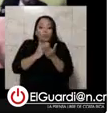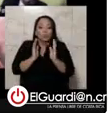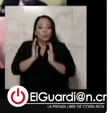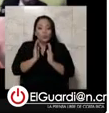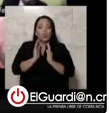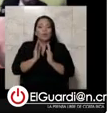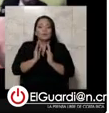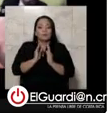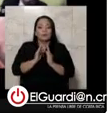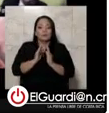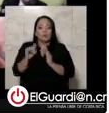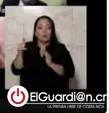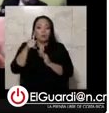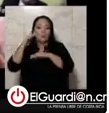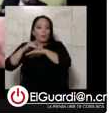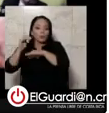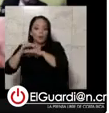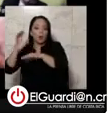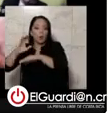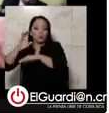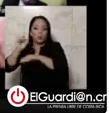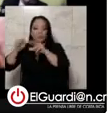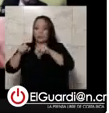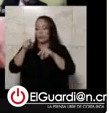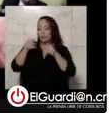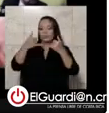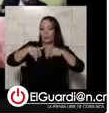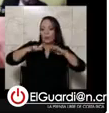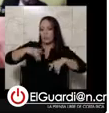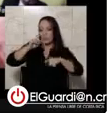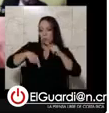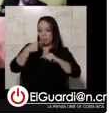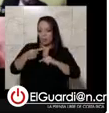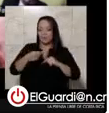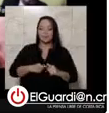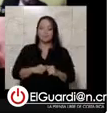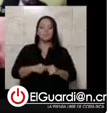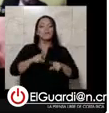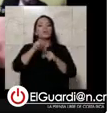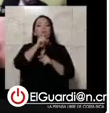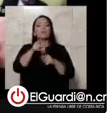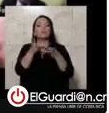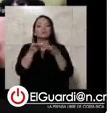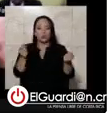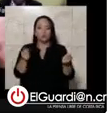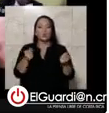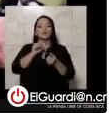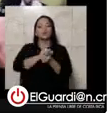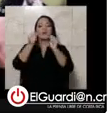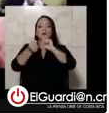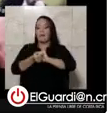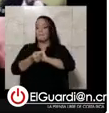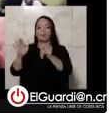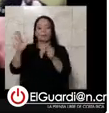lo que harán es una convocatoria a consejo o no, eso todavía no lo puedo decir, ¿verdad? Pero la resolución es un cambio completo